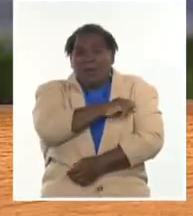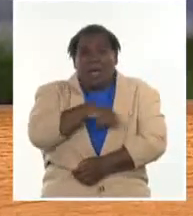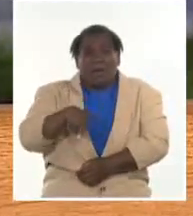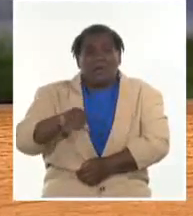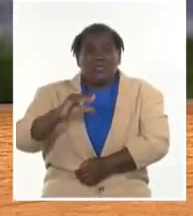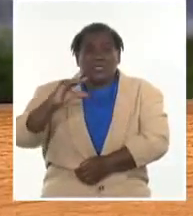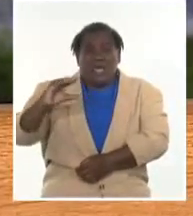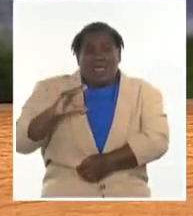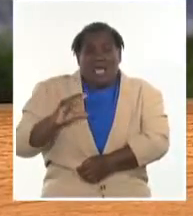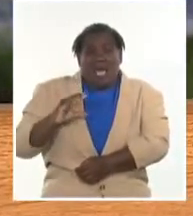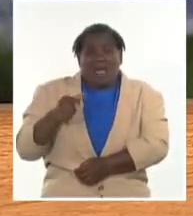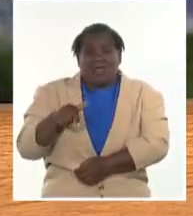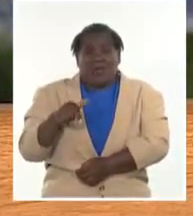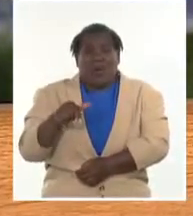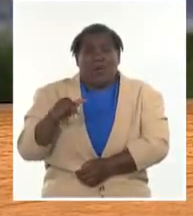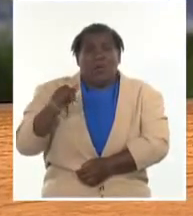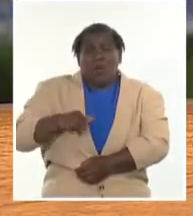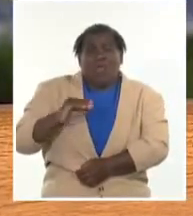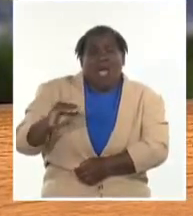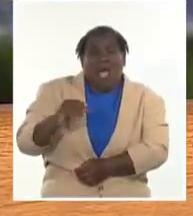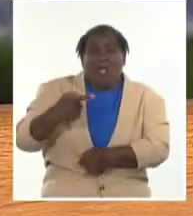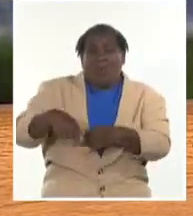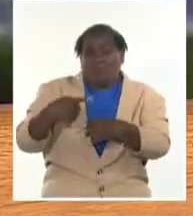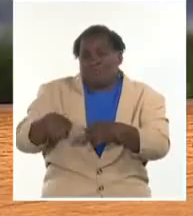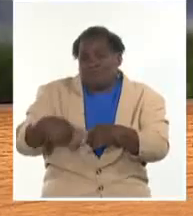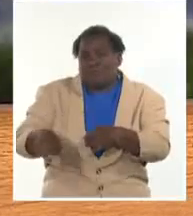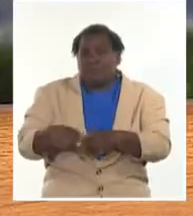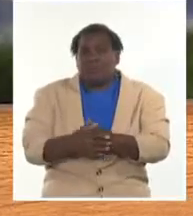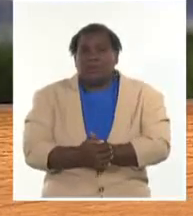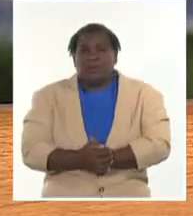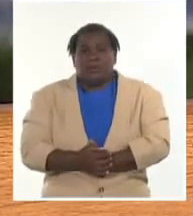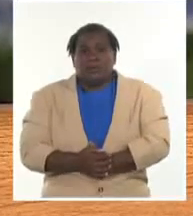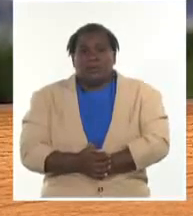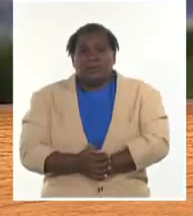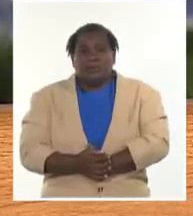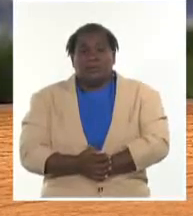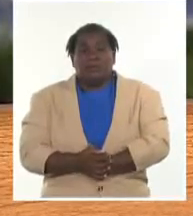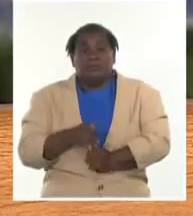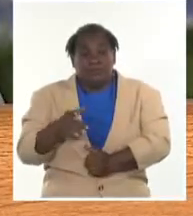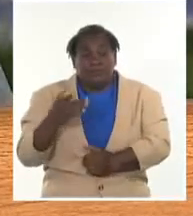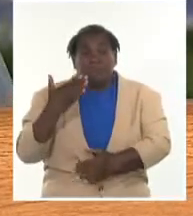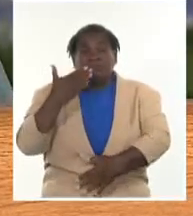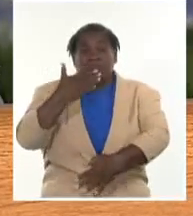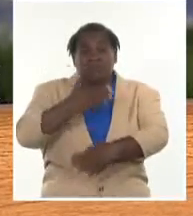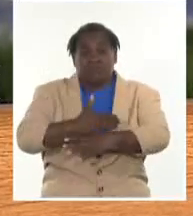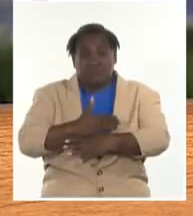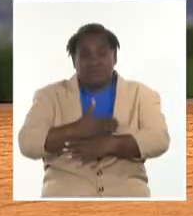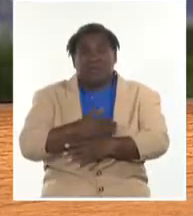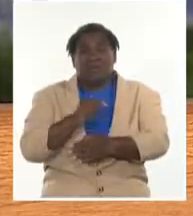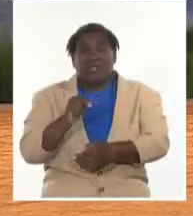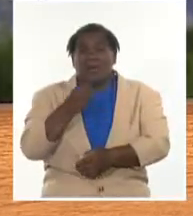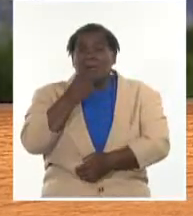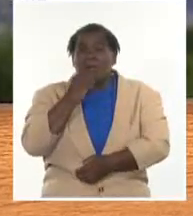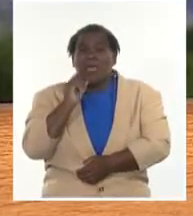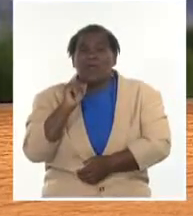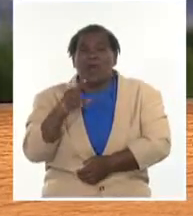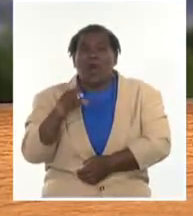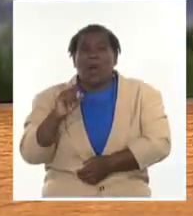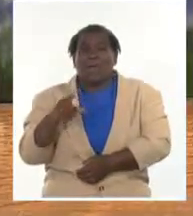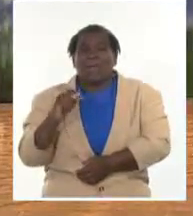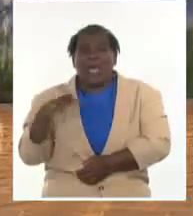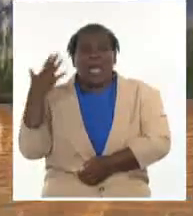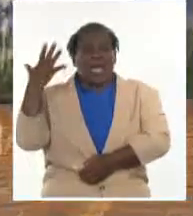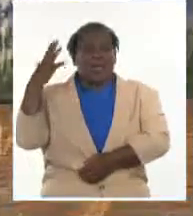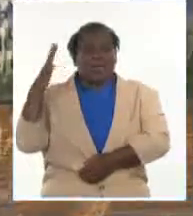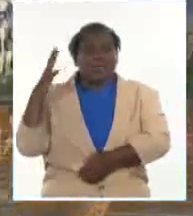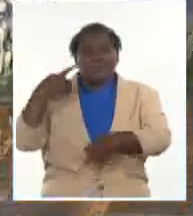y las pensiones. Además, limita el acceso a insumos y materias primas